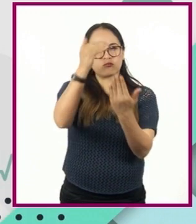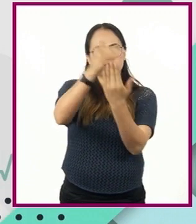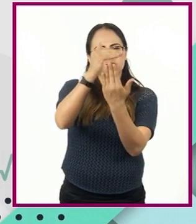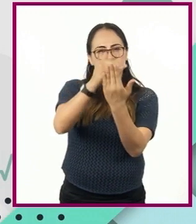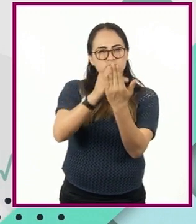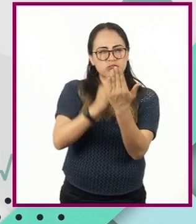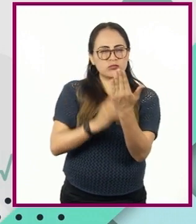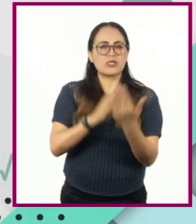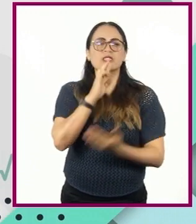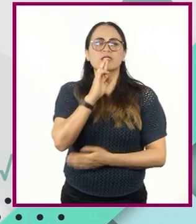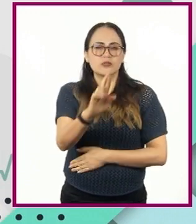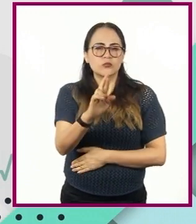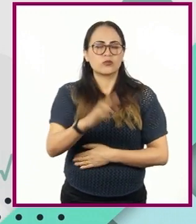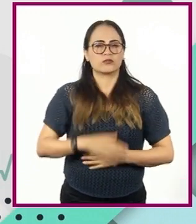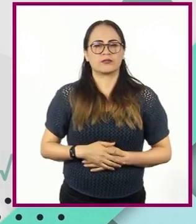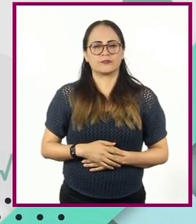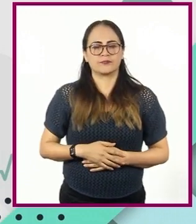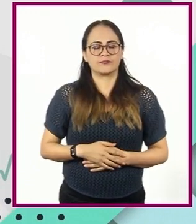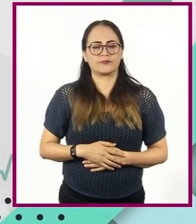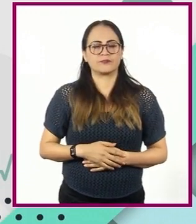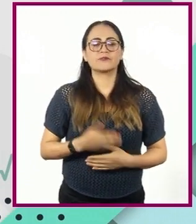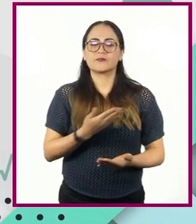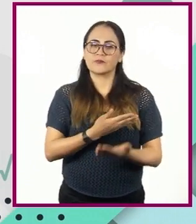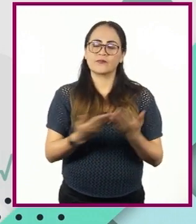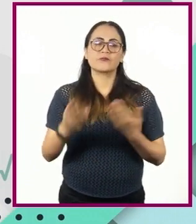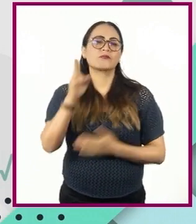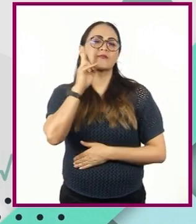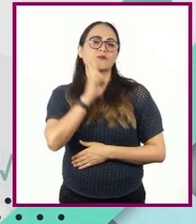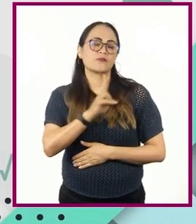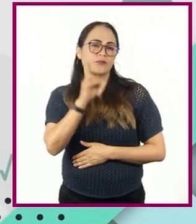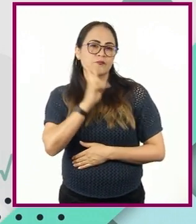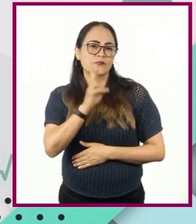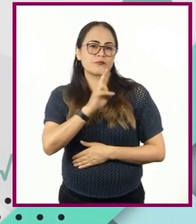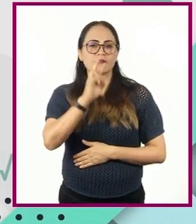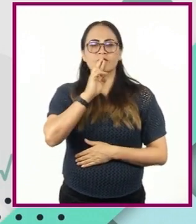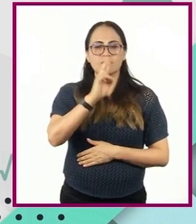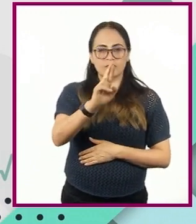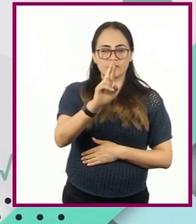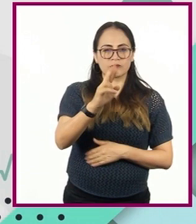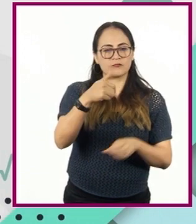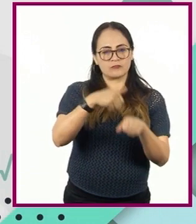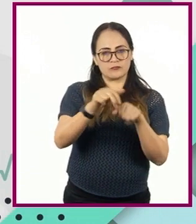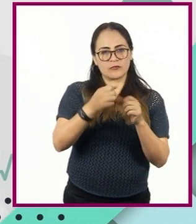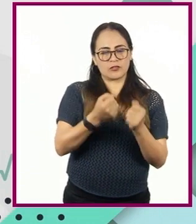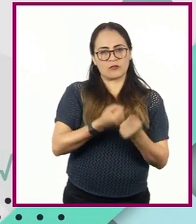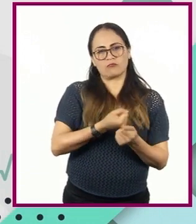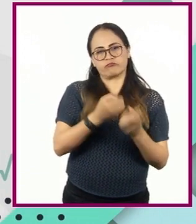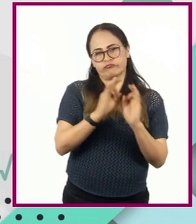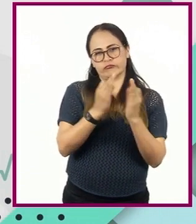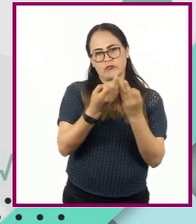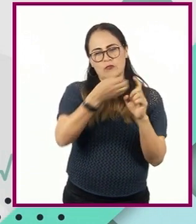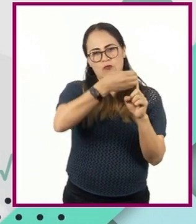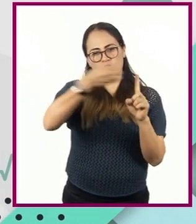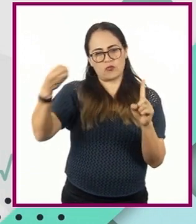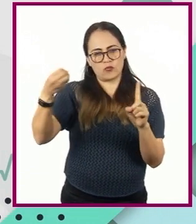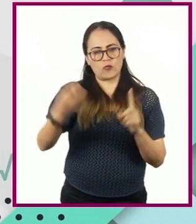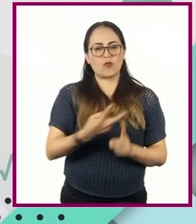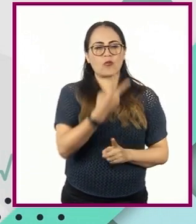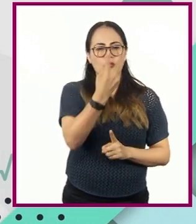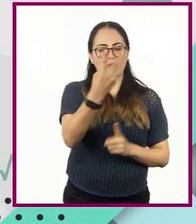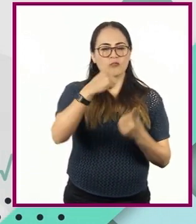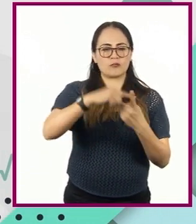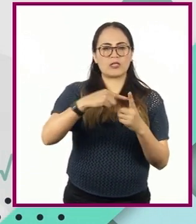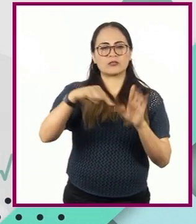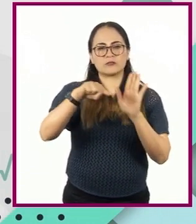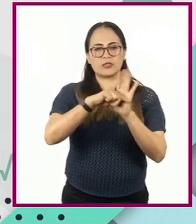Ahora, comparemos la oración numérica resuelta y la oración 2 más 2 negativo por 5.